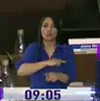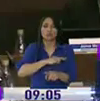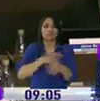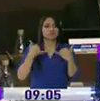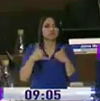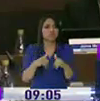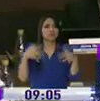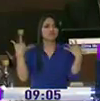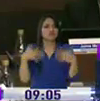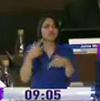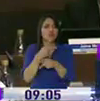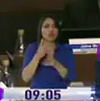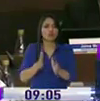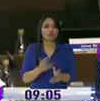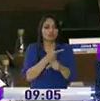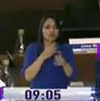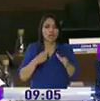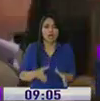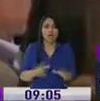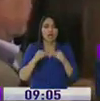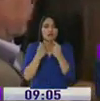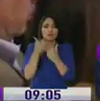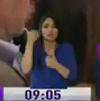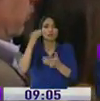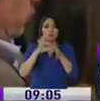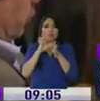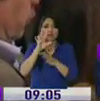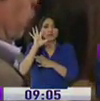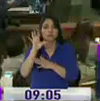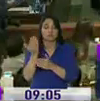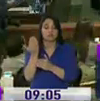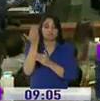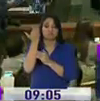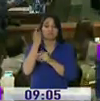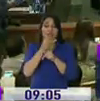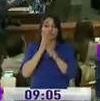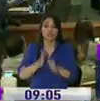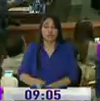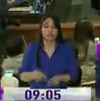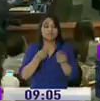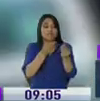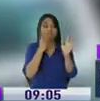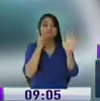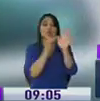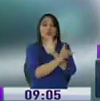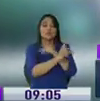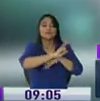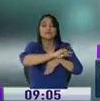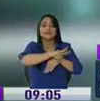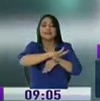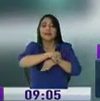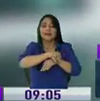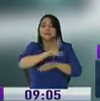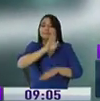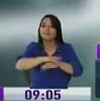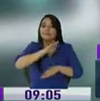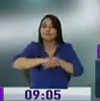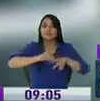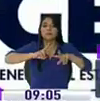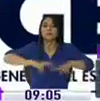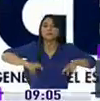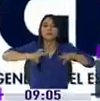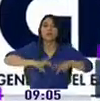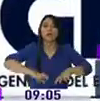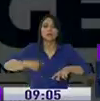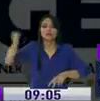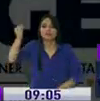especial en los concejales del bloque Alianza País. Días atrás, los ediles presentaron una demanda ante la Fiscalía para investigar una supuesta rogación